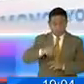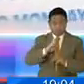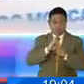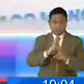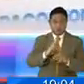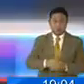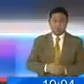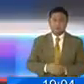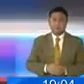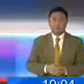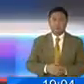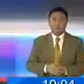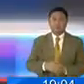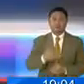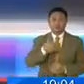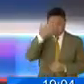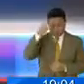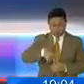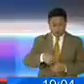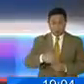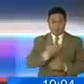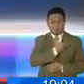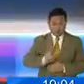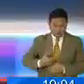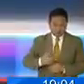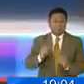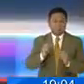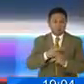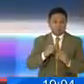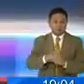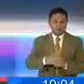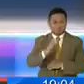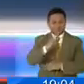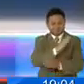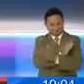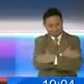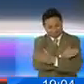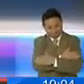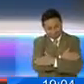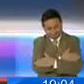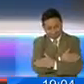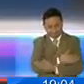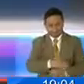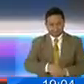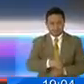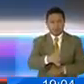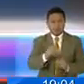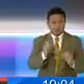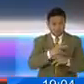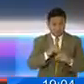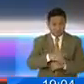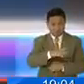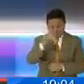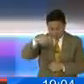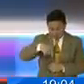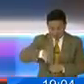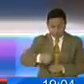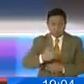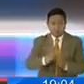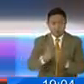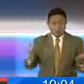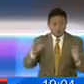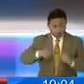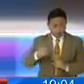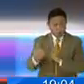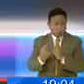vivo y en directo. Sé que el presidente está tuiteando sobre mí. Saludos, presidente. No tiene que tuitear, venga, que estoy aquí en Diario El Comercio y podemos